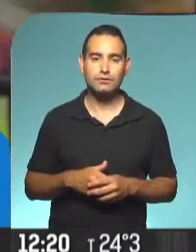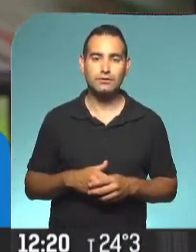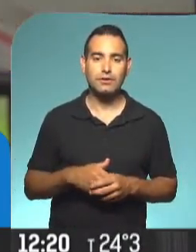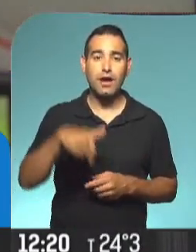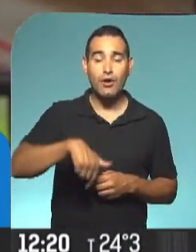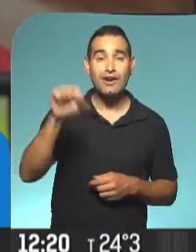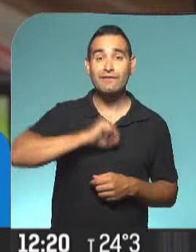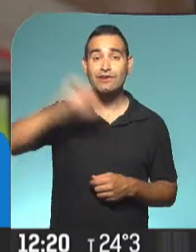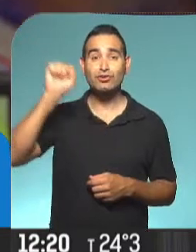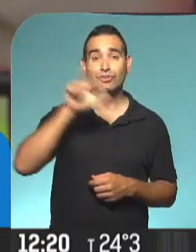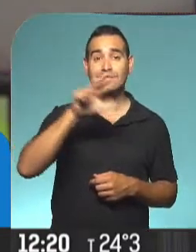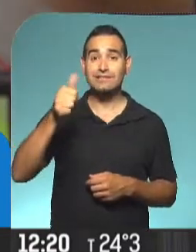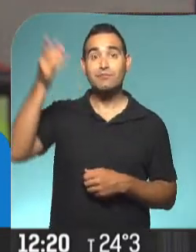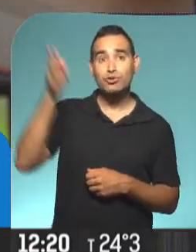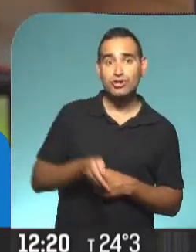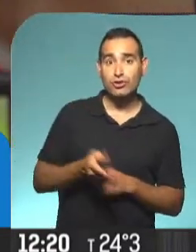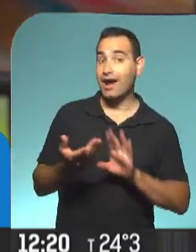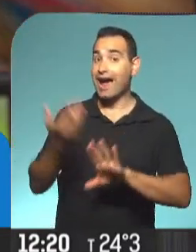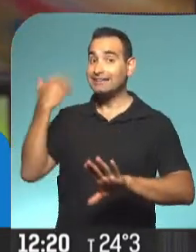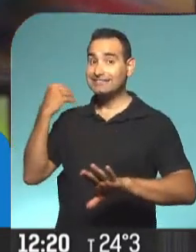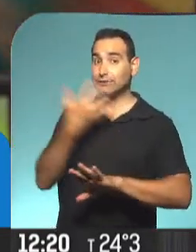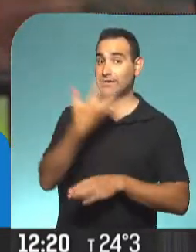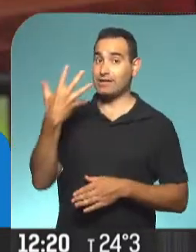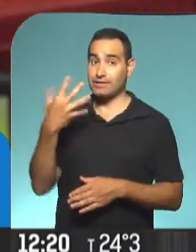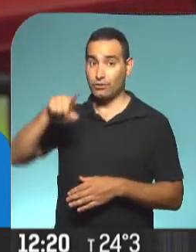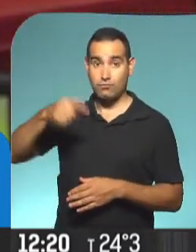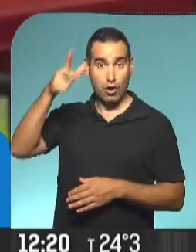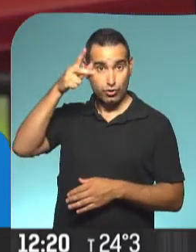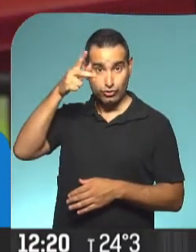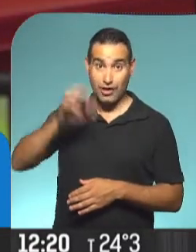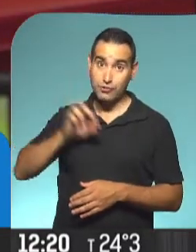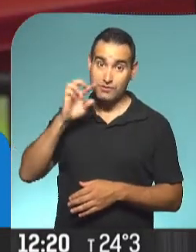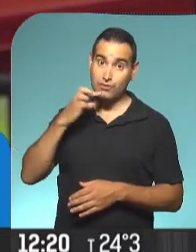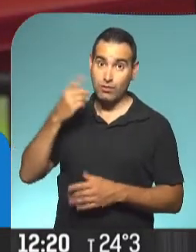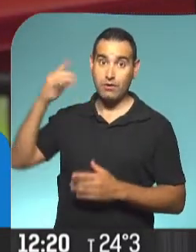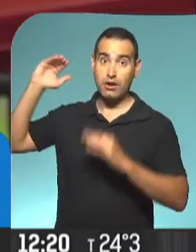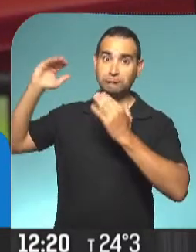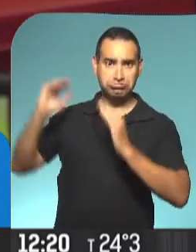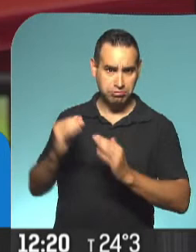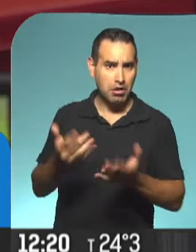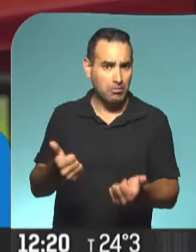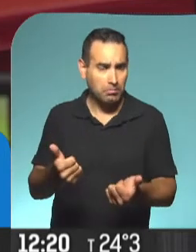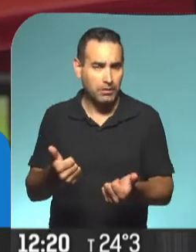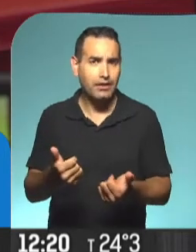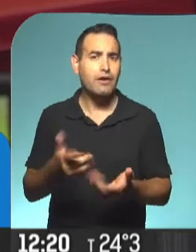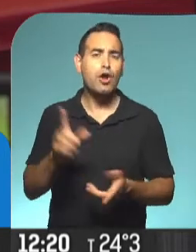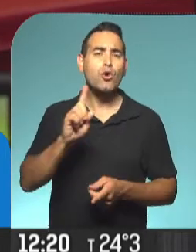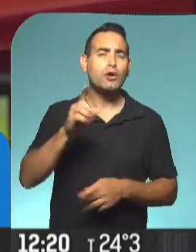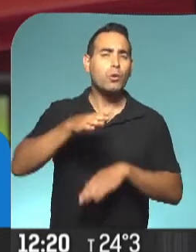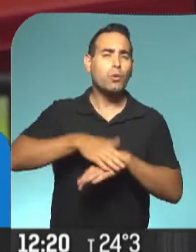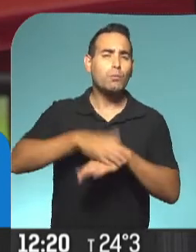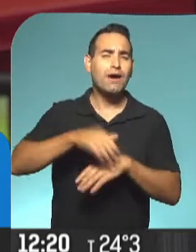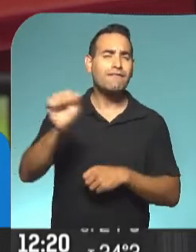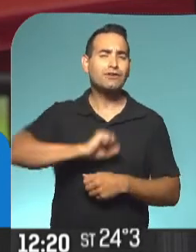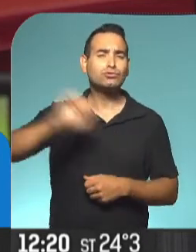nivel de inflación del 36%, había sido el 53,8% en el año 2019. Claro. Fue un deceso importante. Yo no creo que sea la inflación